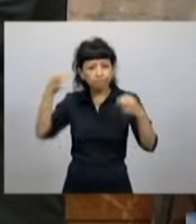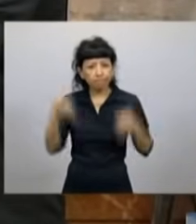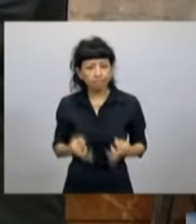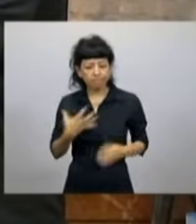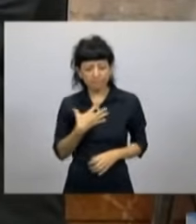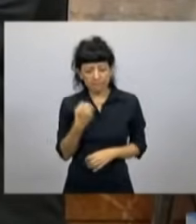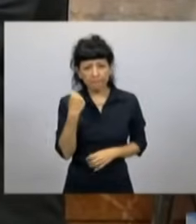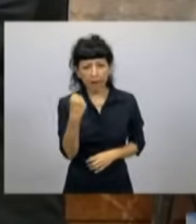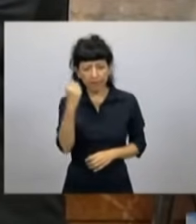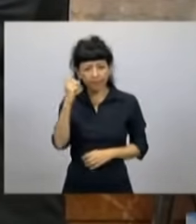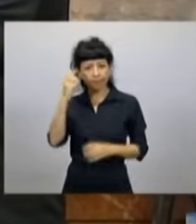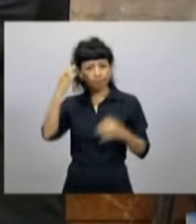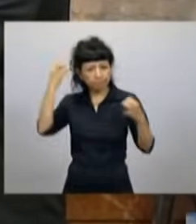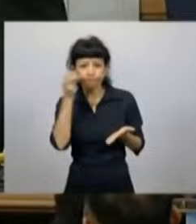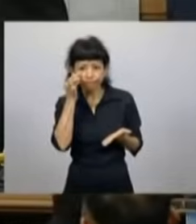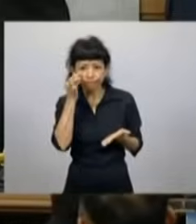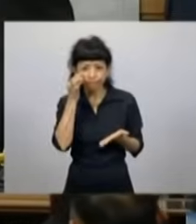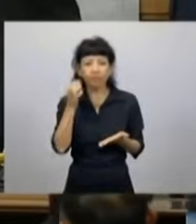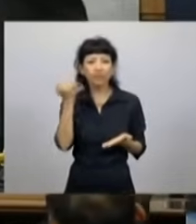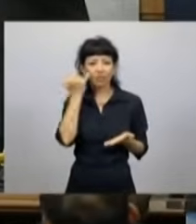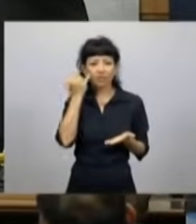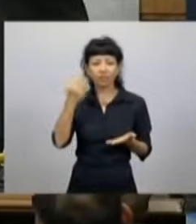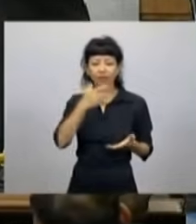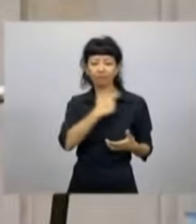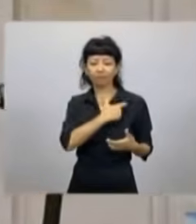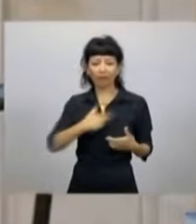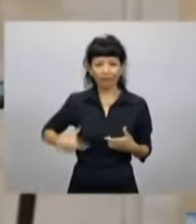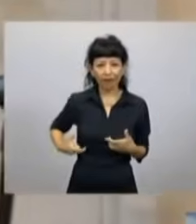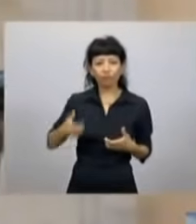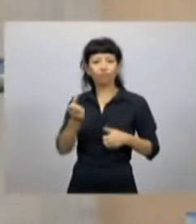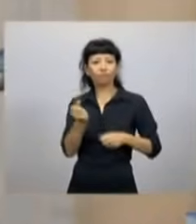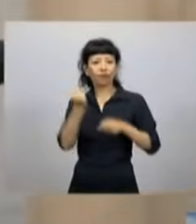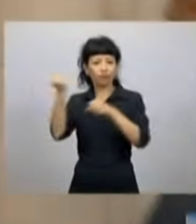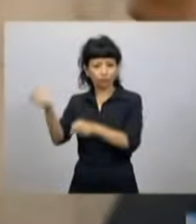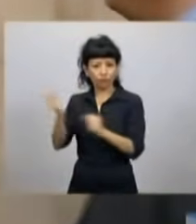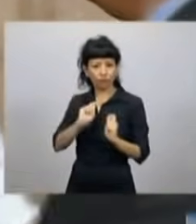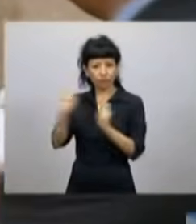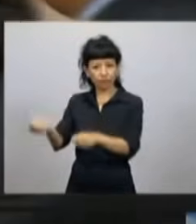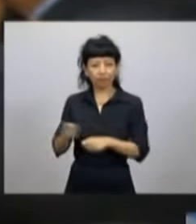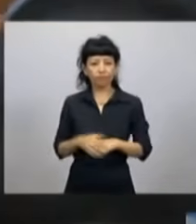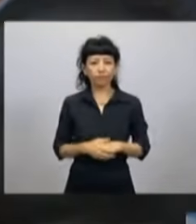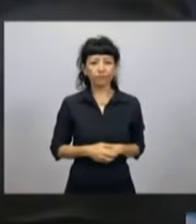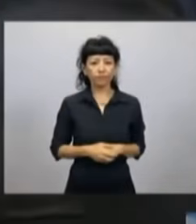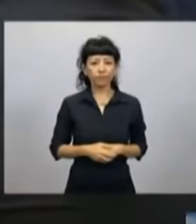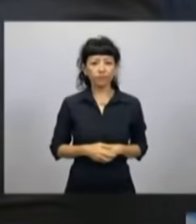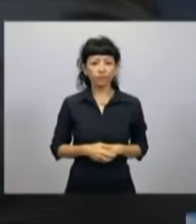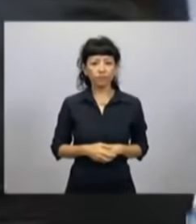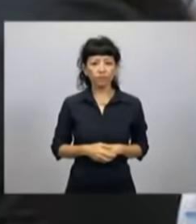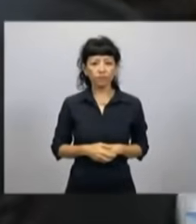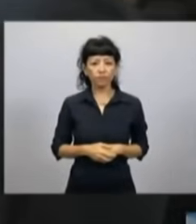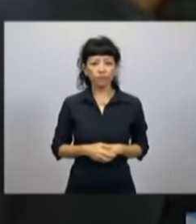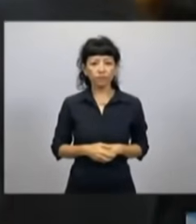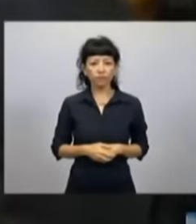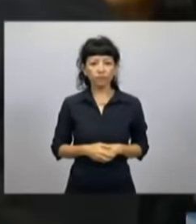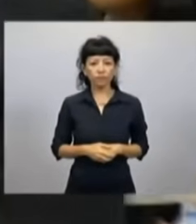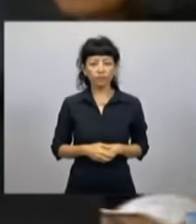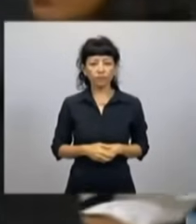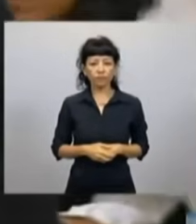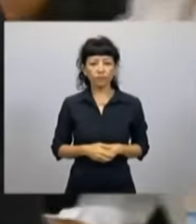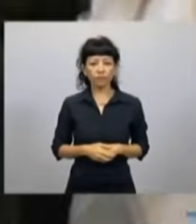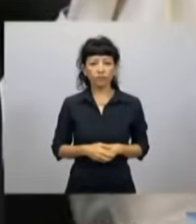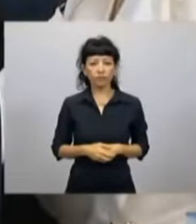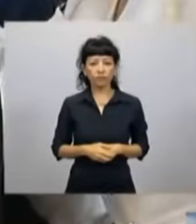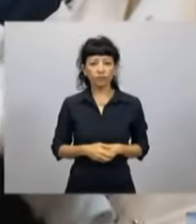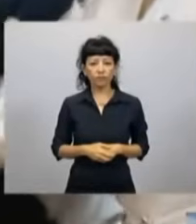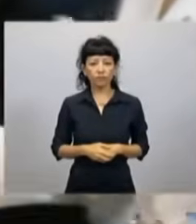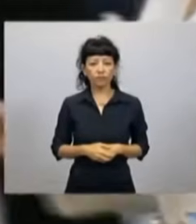crisis económica y social importante en Argentina. Si eso ocurriera, ¿qué efectos puede tener para Chile, para la economía chilena, para la